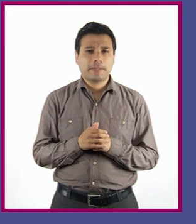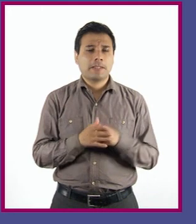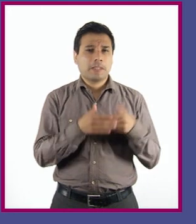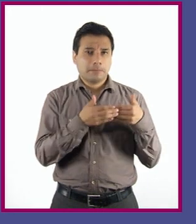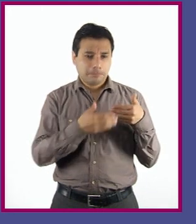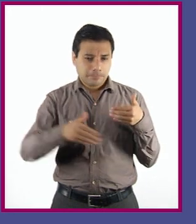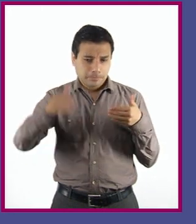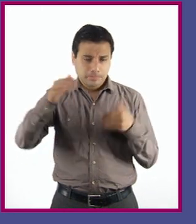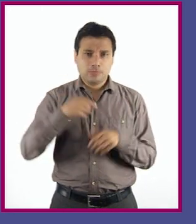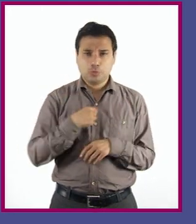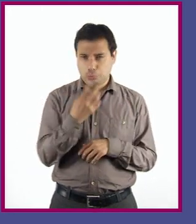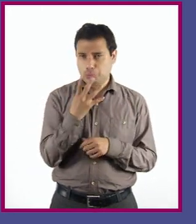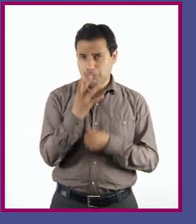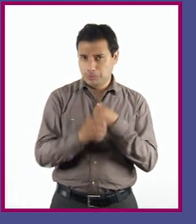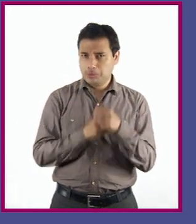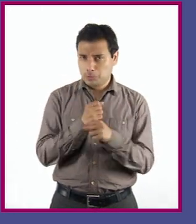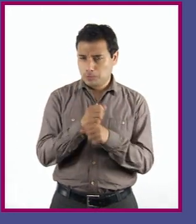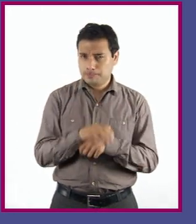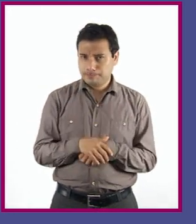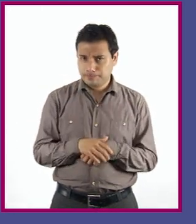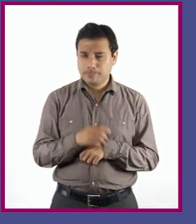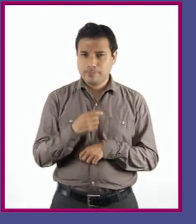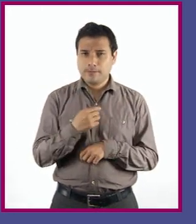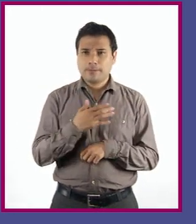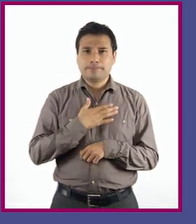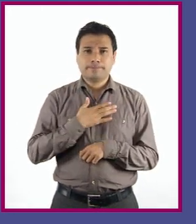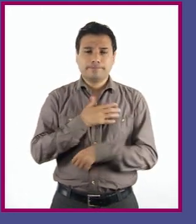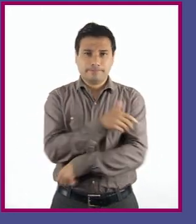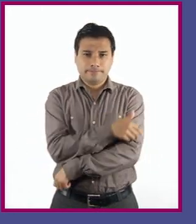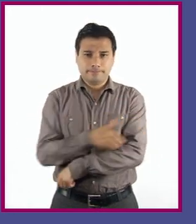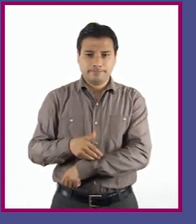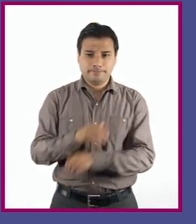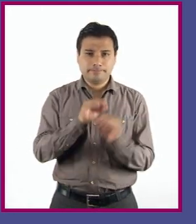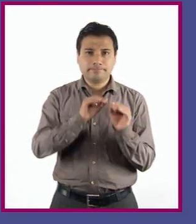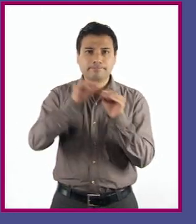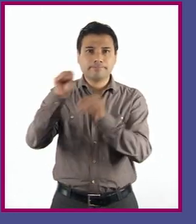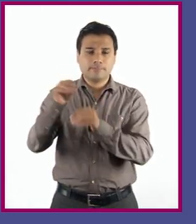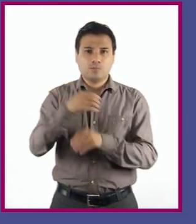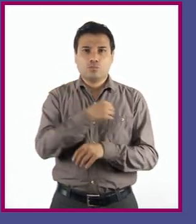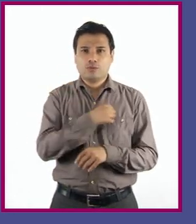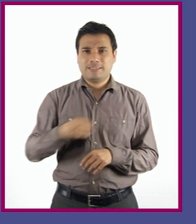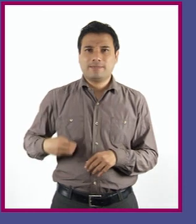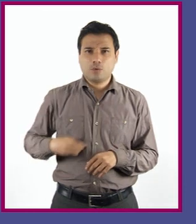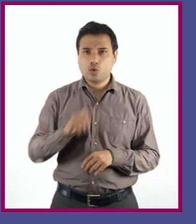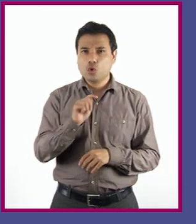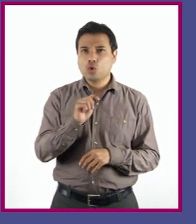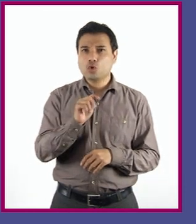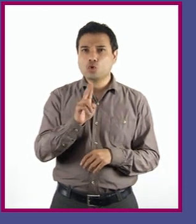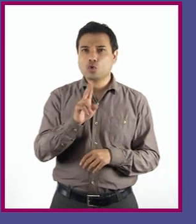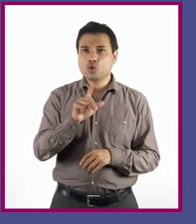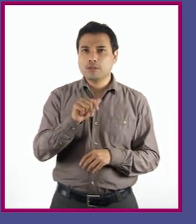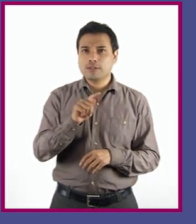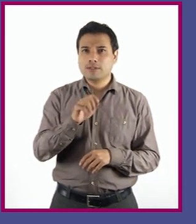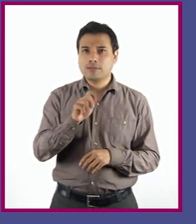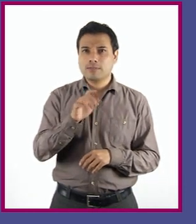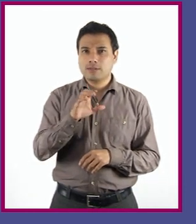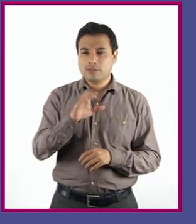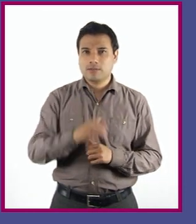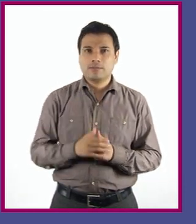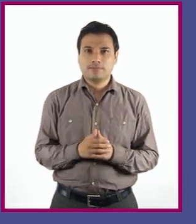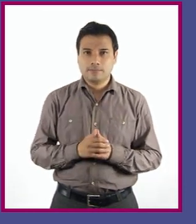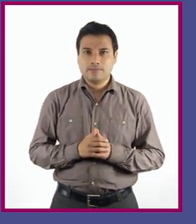ya con 4 años de edad, me trasladé junto con mi familia al municipio de Tultepec y